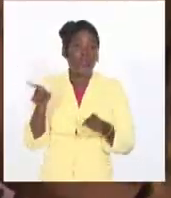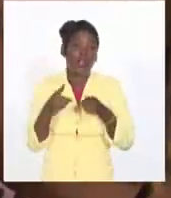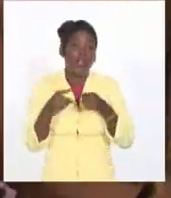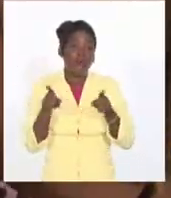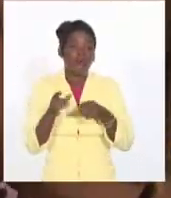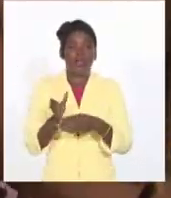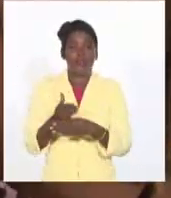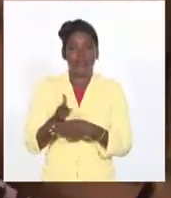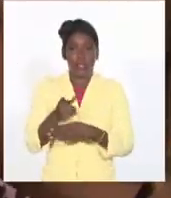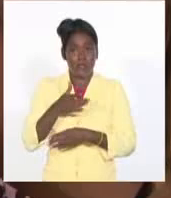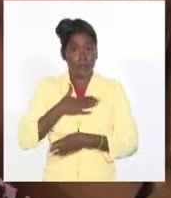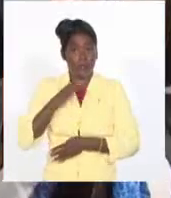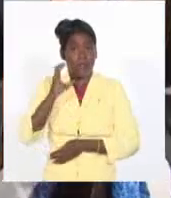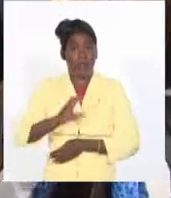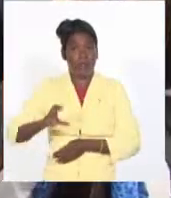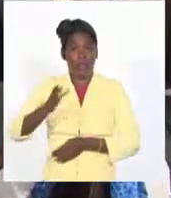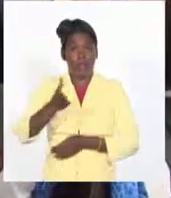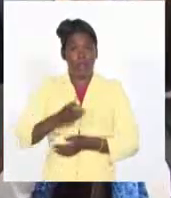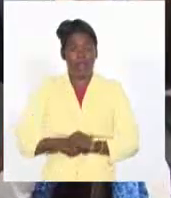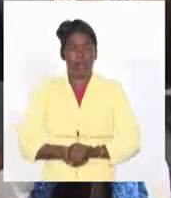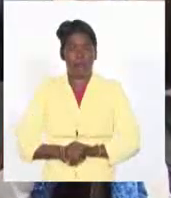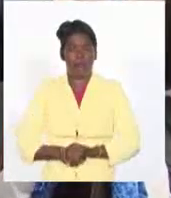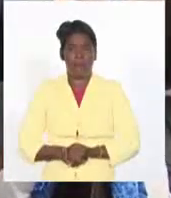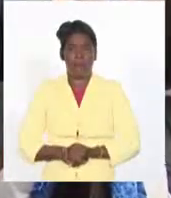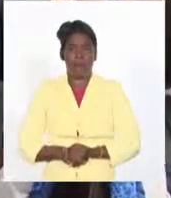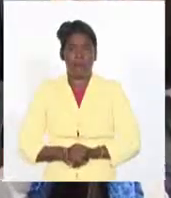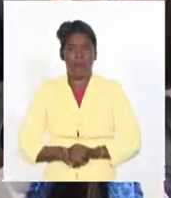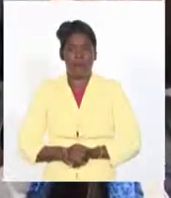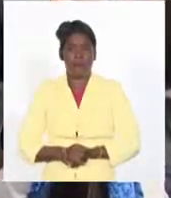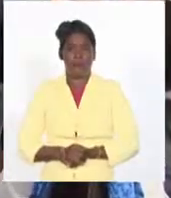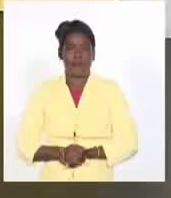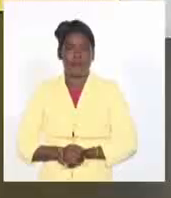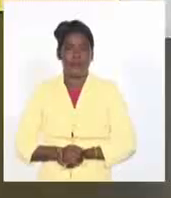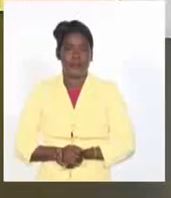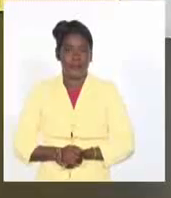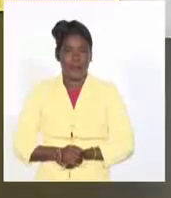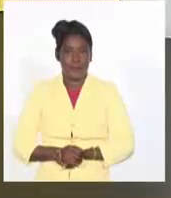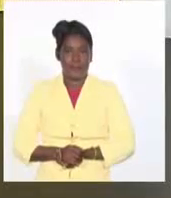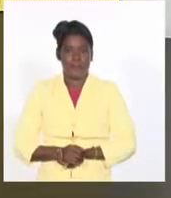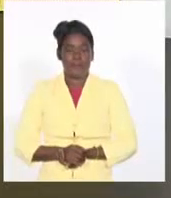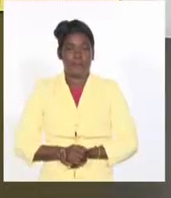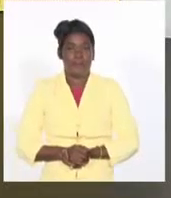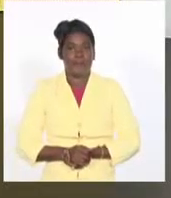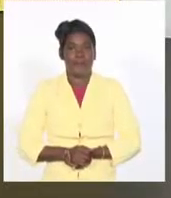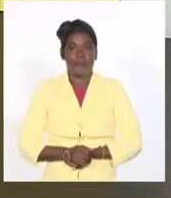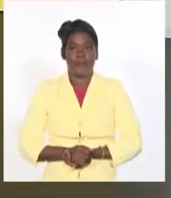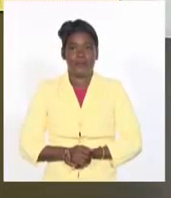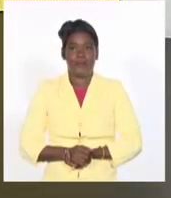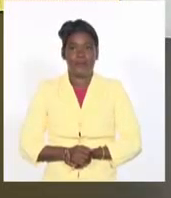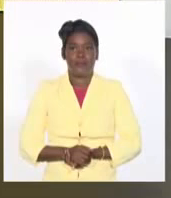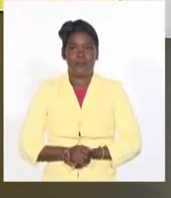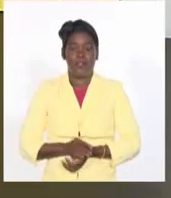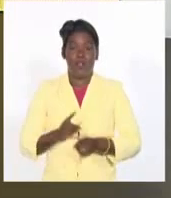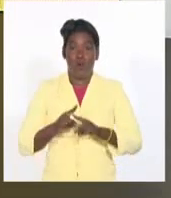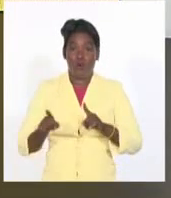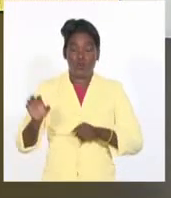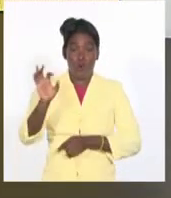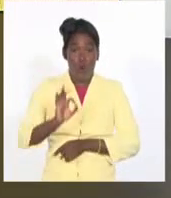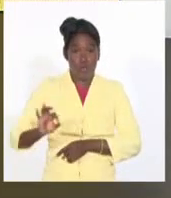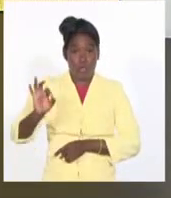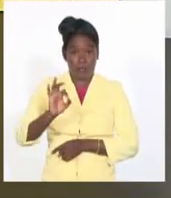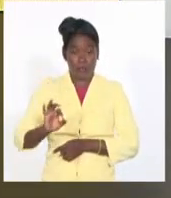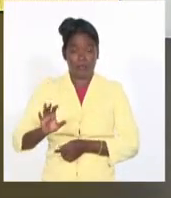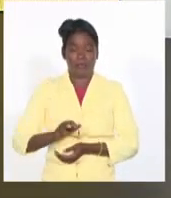En Camagüey, Jaime Amargos, Canal Cubano de Noticias. Y nos vamos al oriente del país.